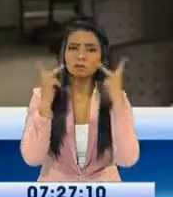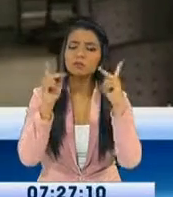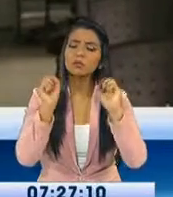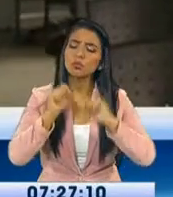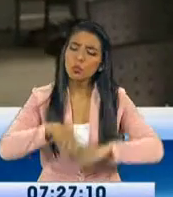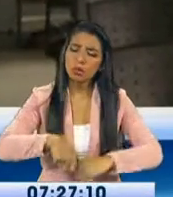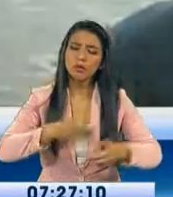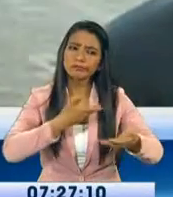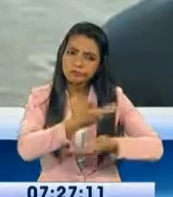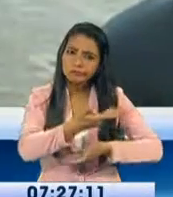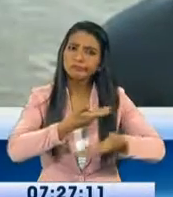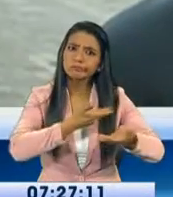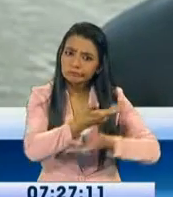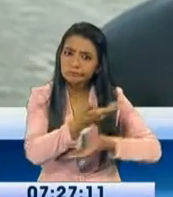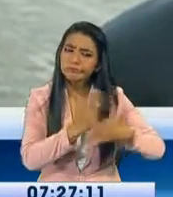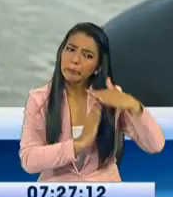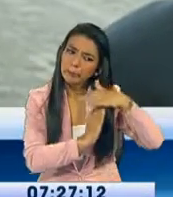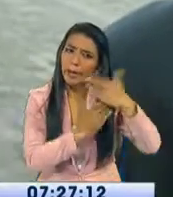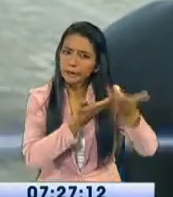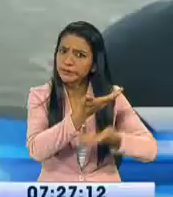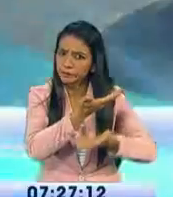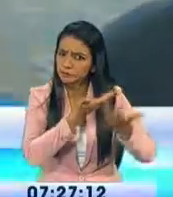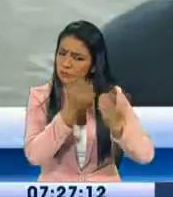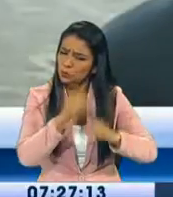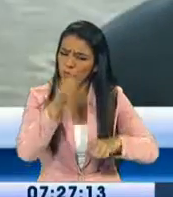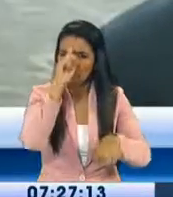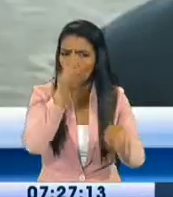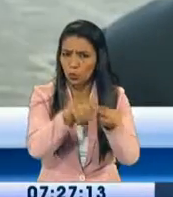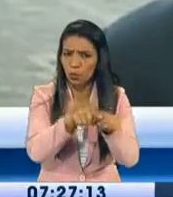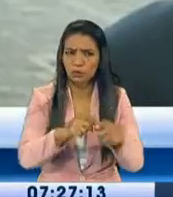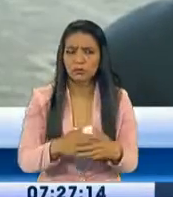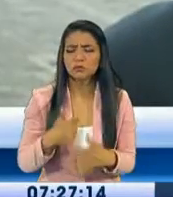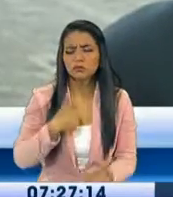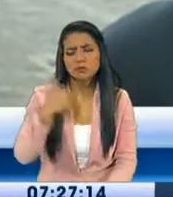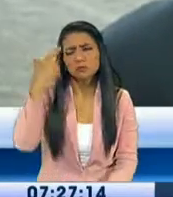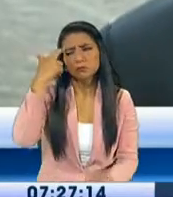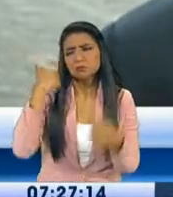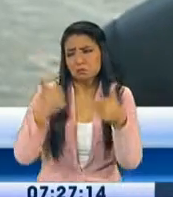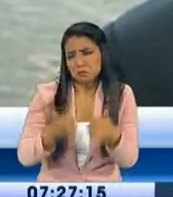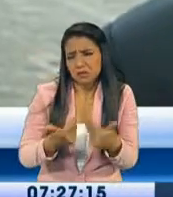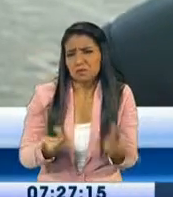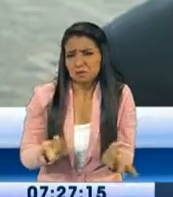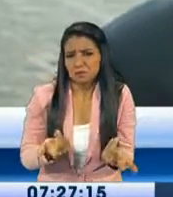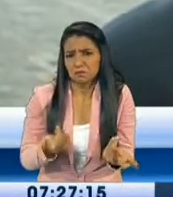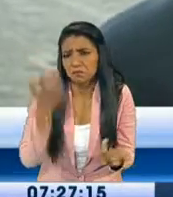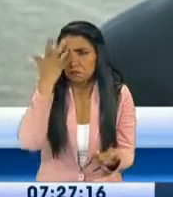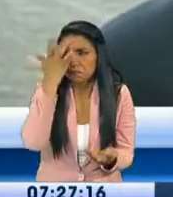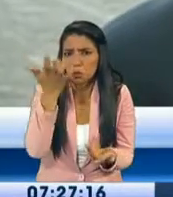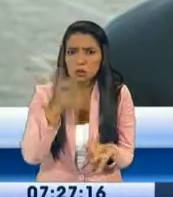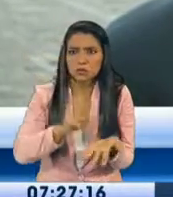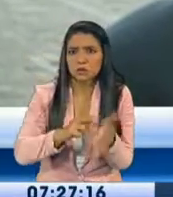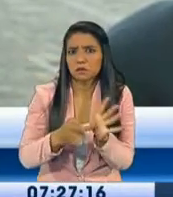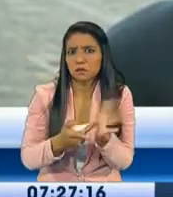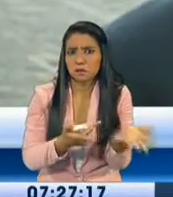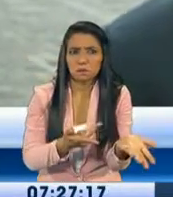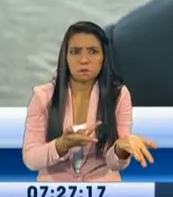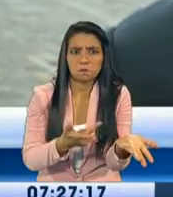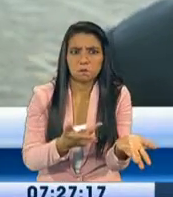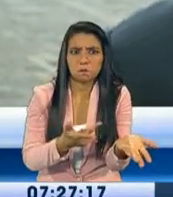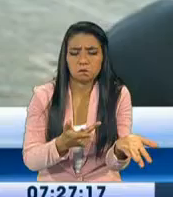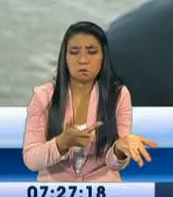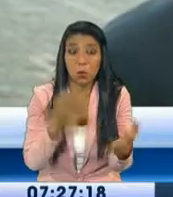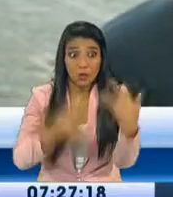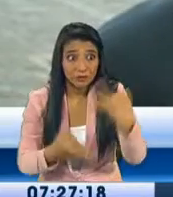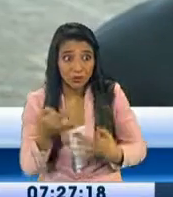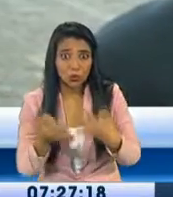con mediación. Que me parece una buena medida porque obviamente son herramientas que permiten no llegar a un